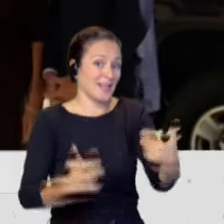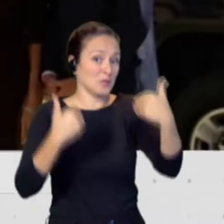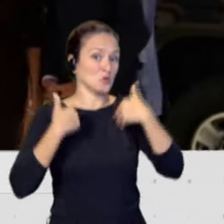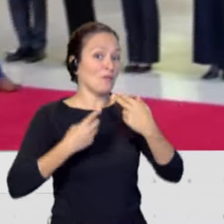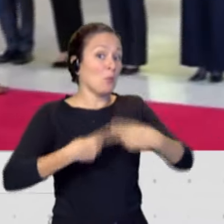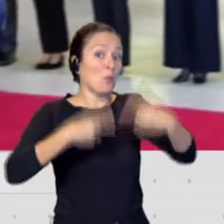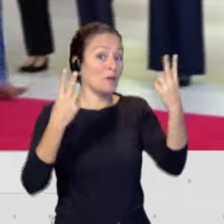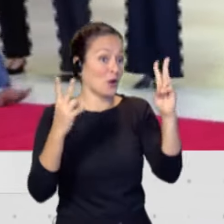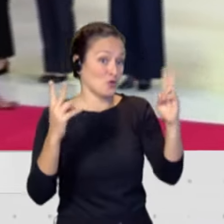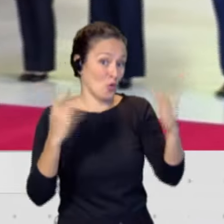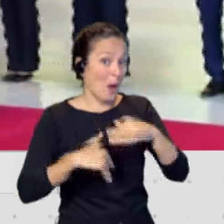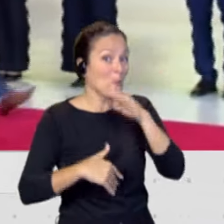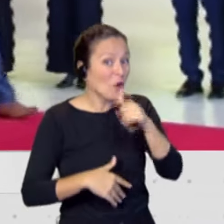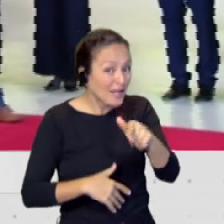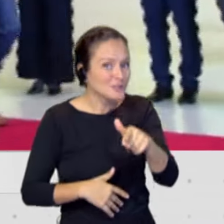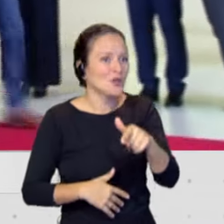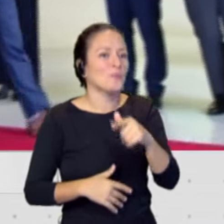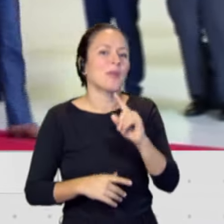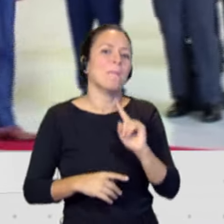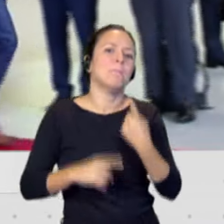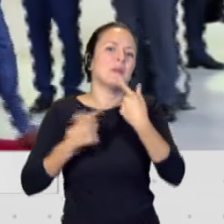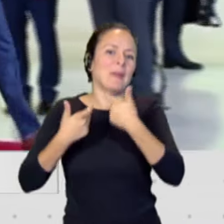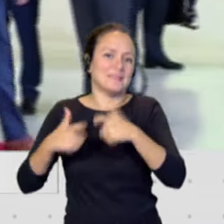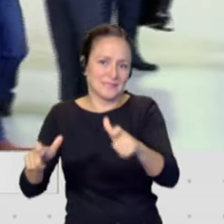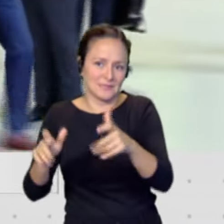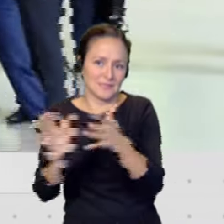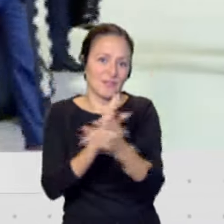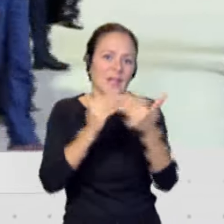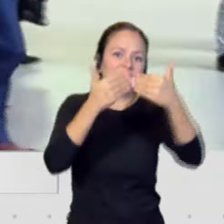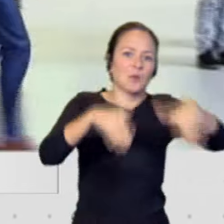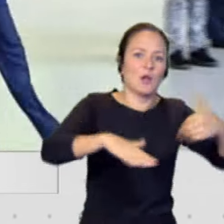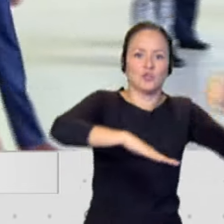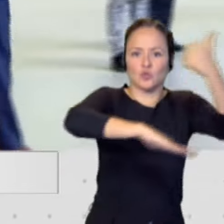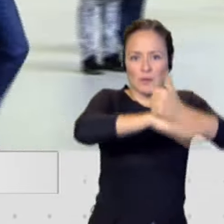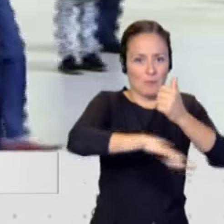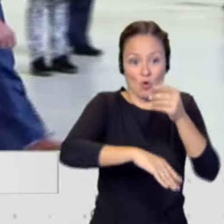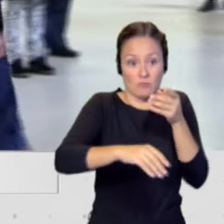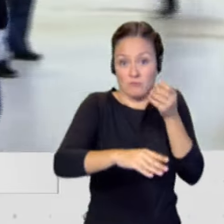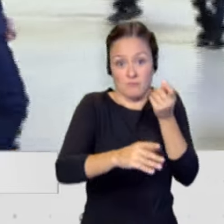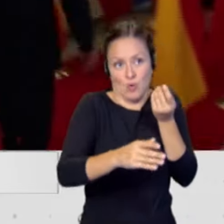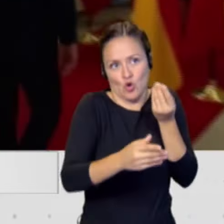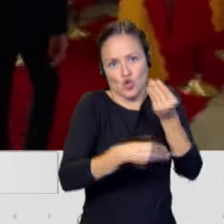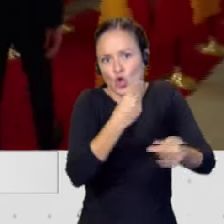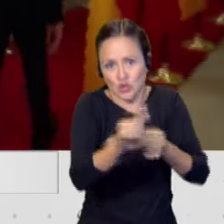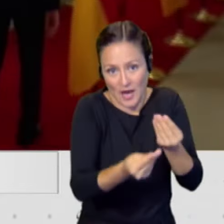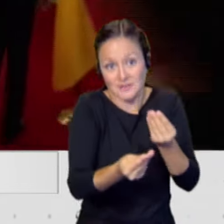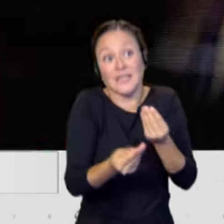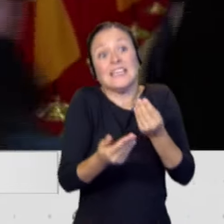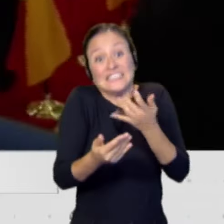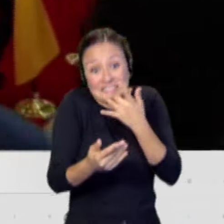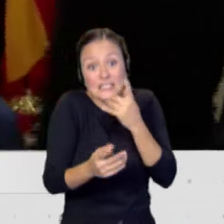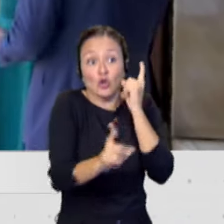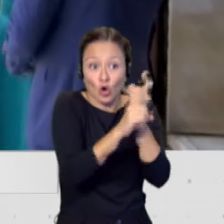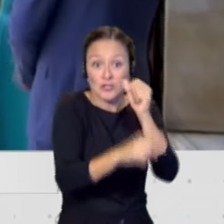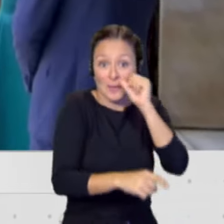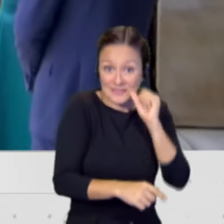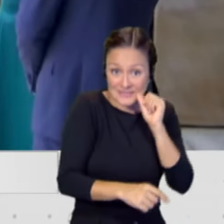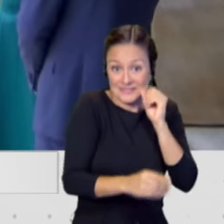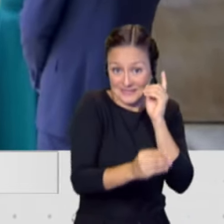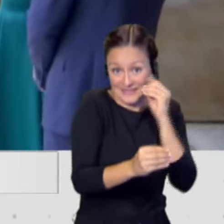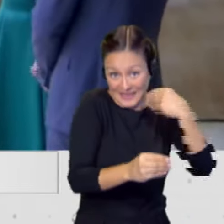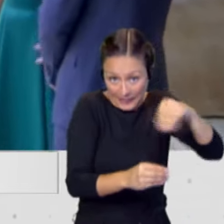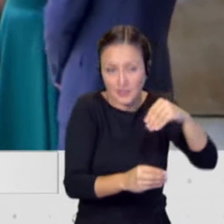lleva en primera instancia y no está en el supremo lo que sí sucedería En el caso de que fuera contra el propio presidente del gobierno y por tanto el proceso va